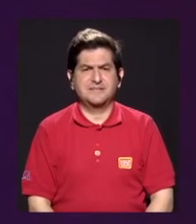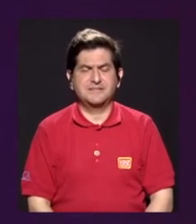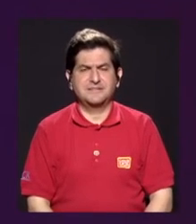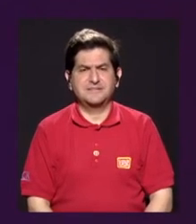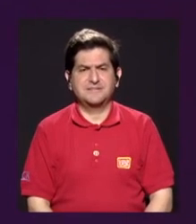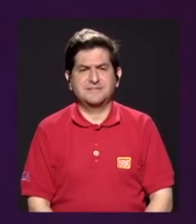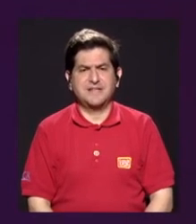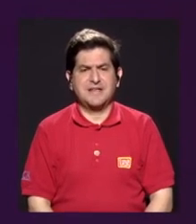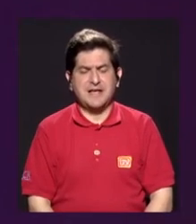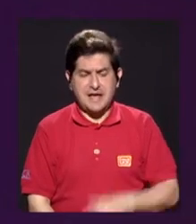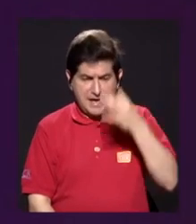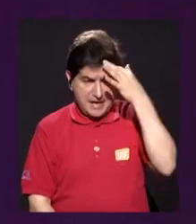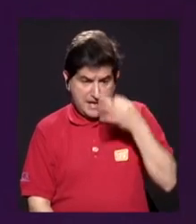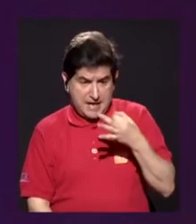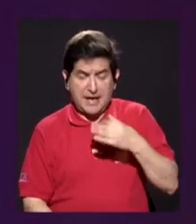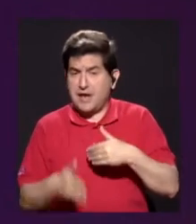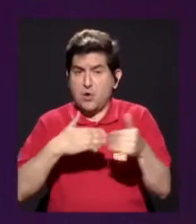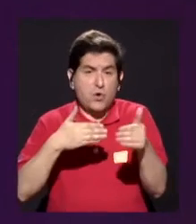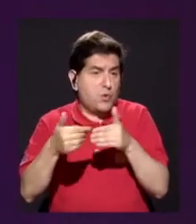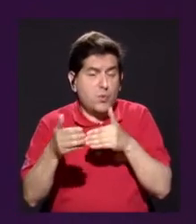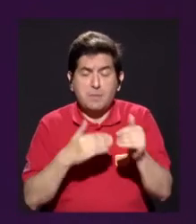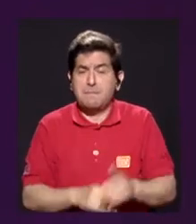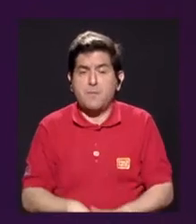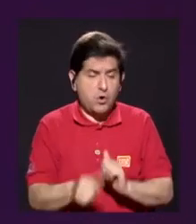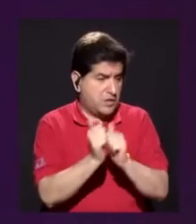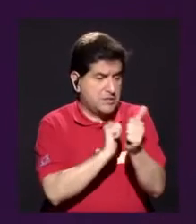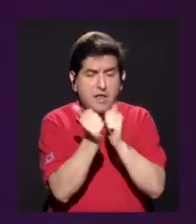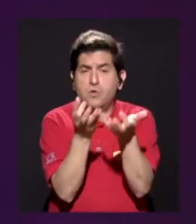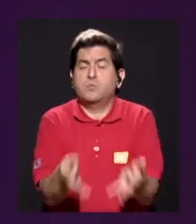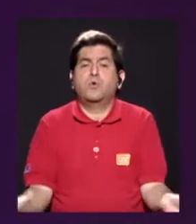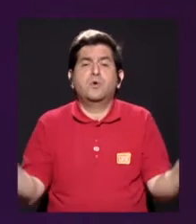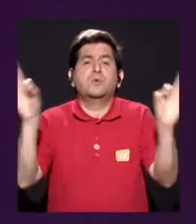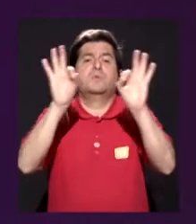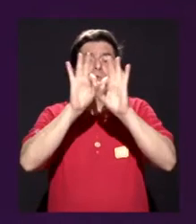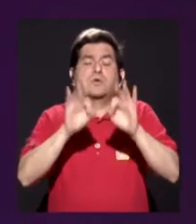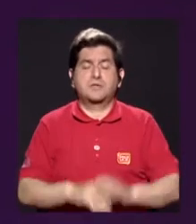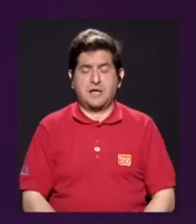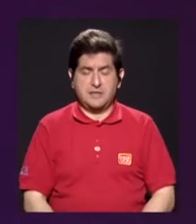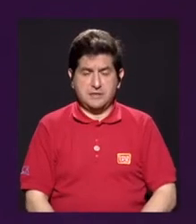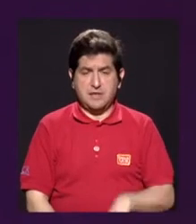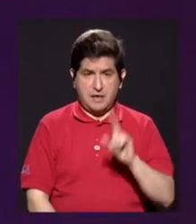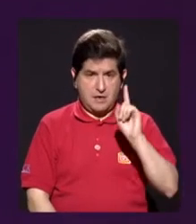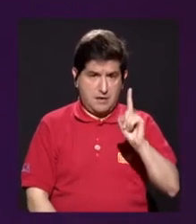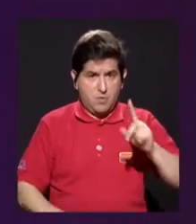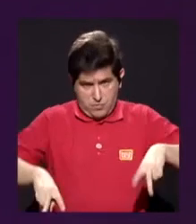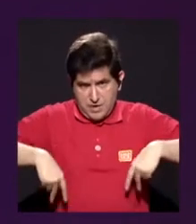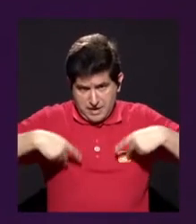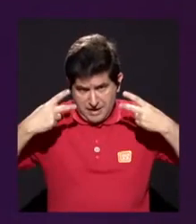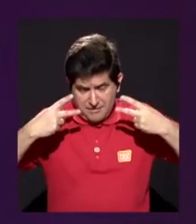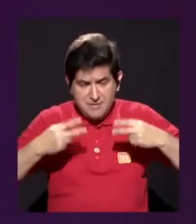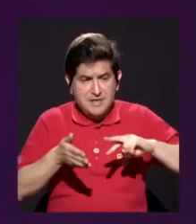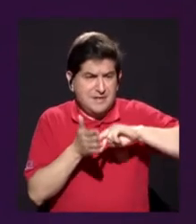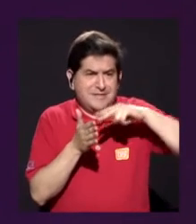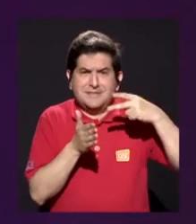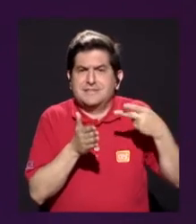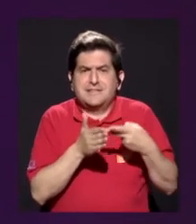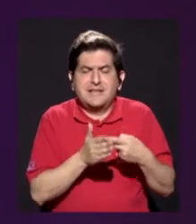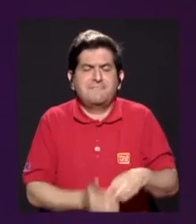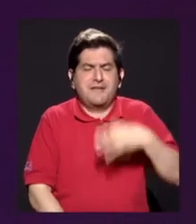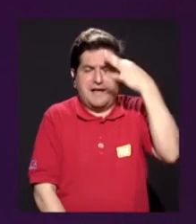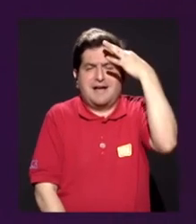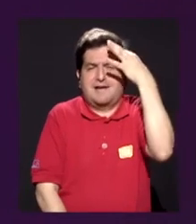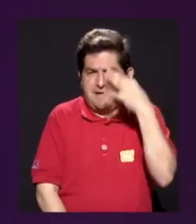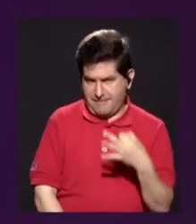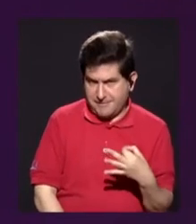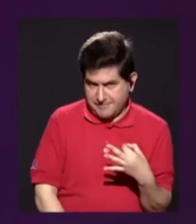yo pienso que cualquier deporte es importante para la vida, ¿verdad? Para mí es un asunto casi de